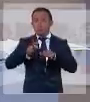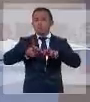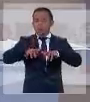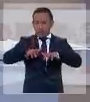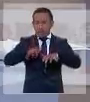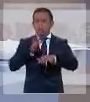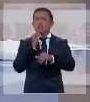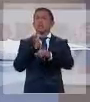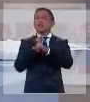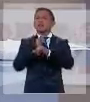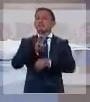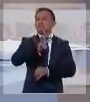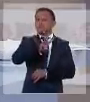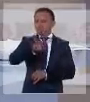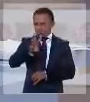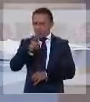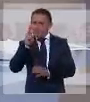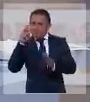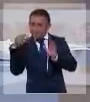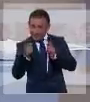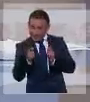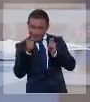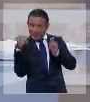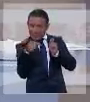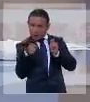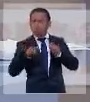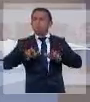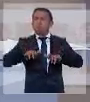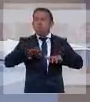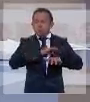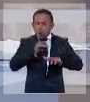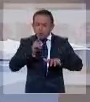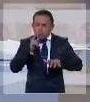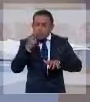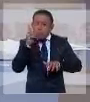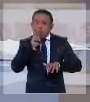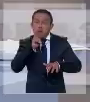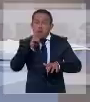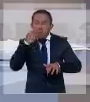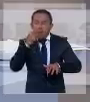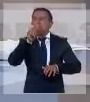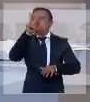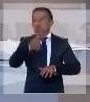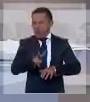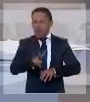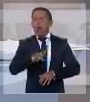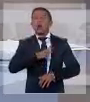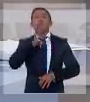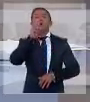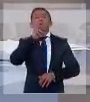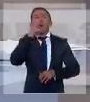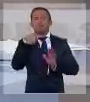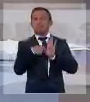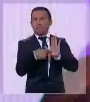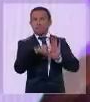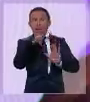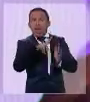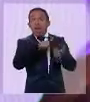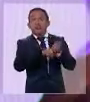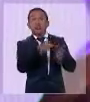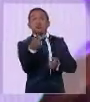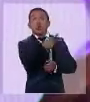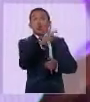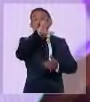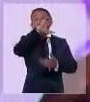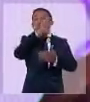que efectivamente le dio esos contratos por 170 millones de pesos. Tiempo, candidato Anaya. Los últimos 15 segundos los tiene el